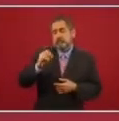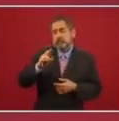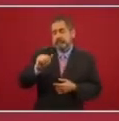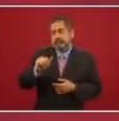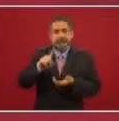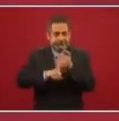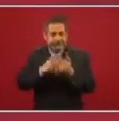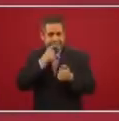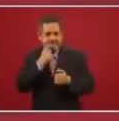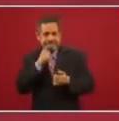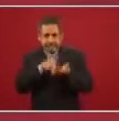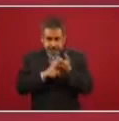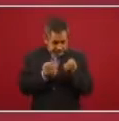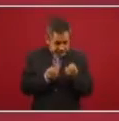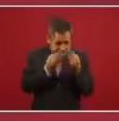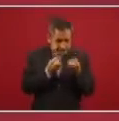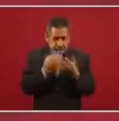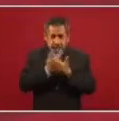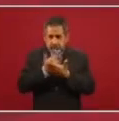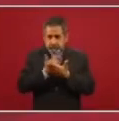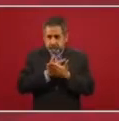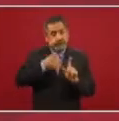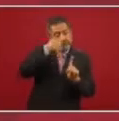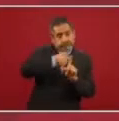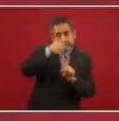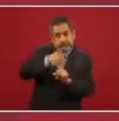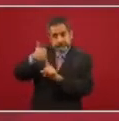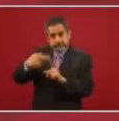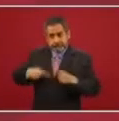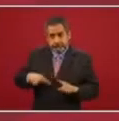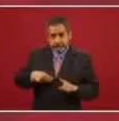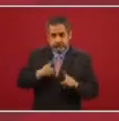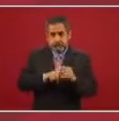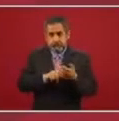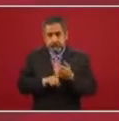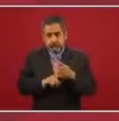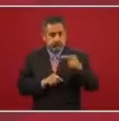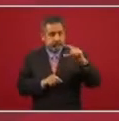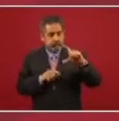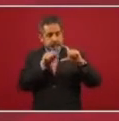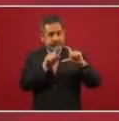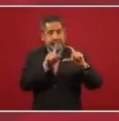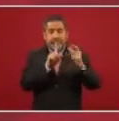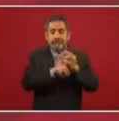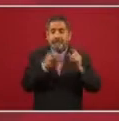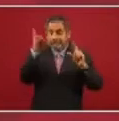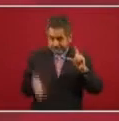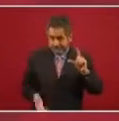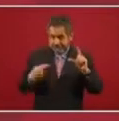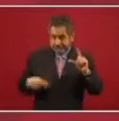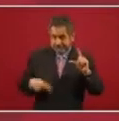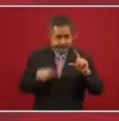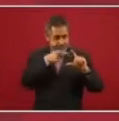roja de la sangre que tiene la persona no los 10 mililitros sino la persona